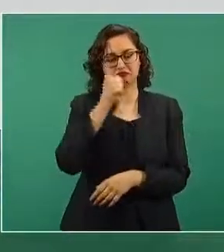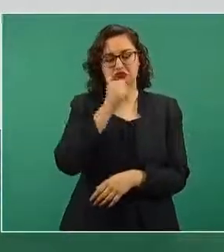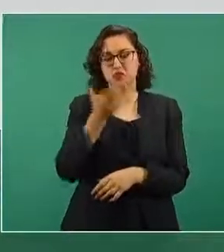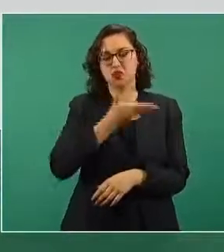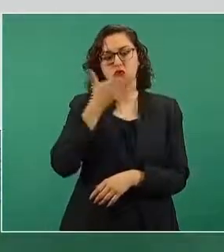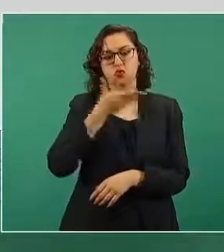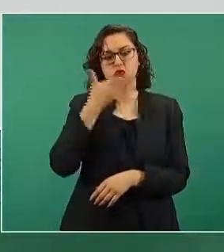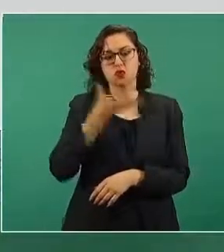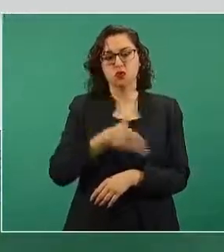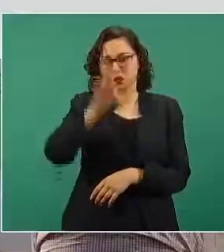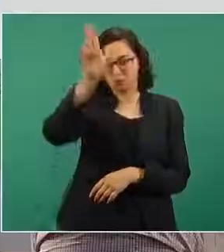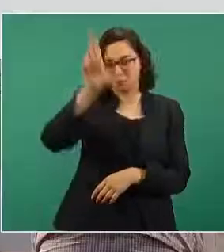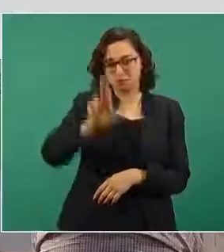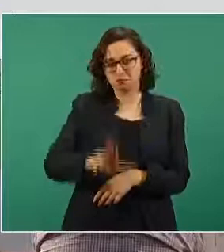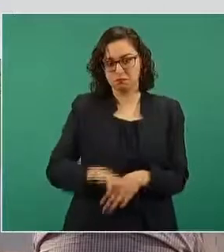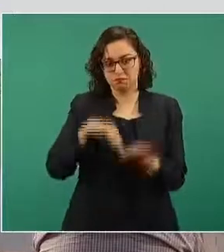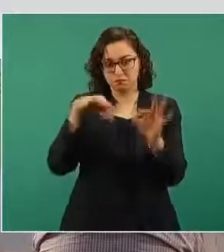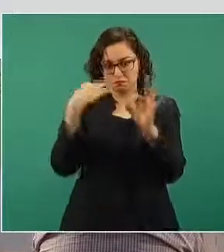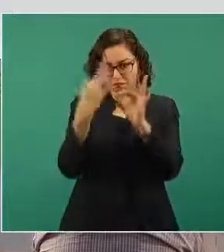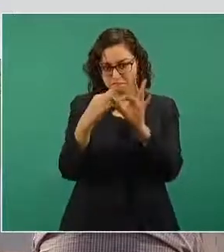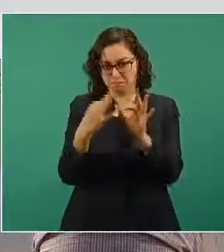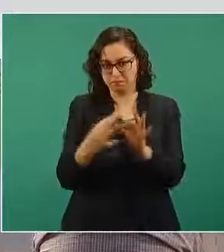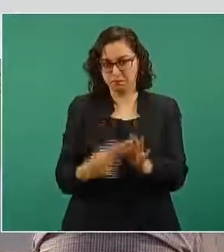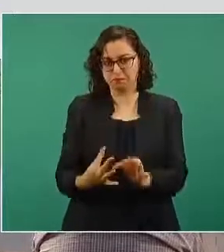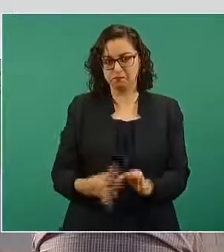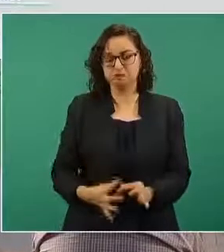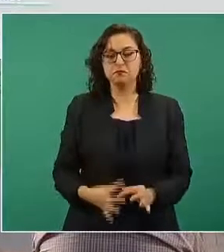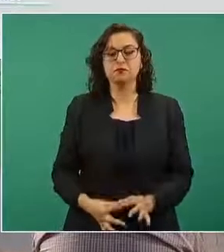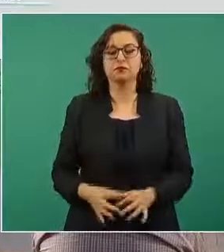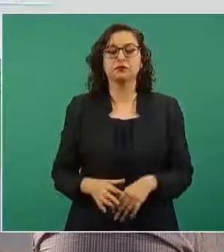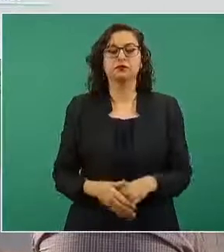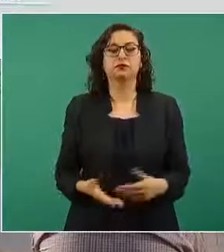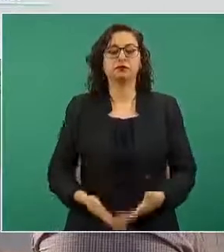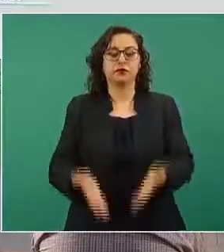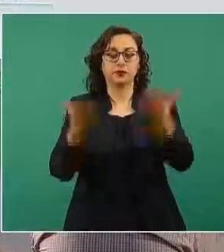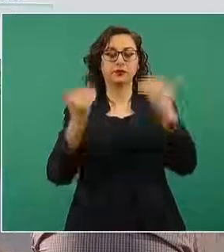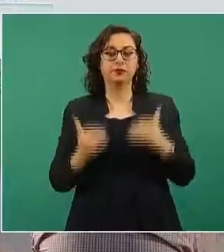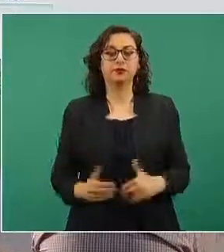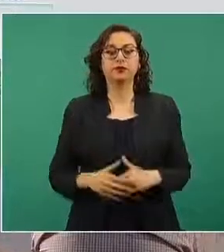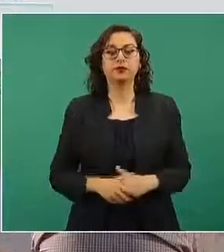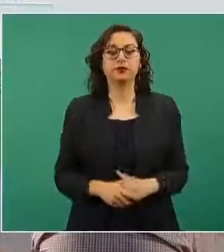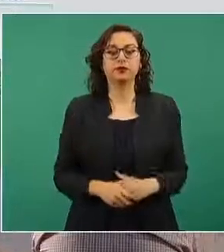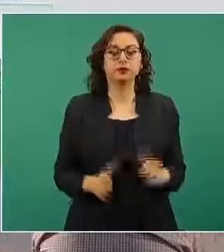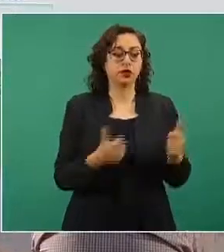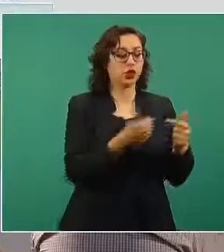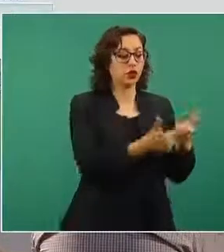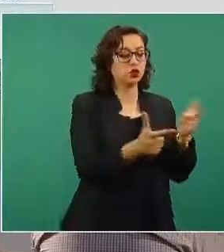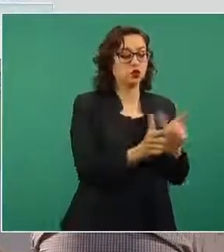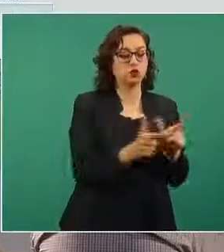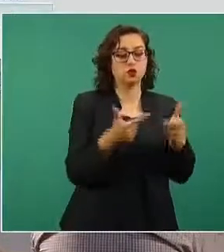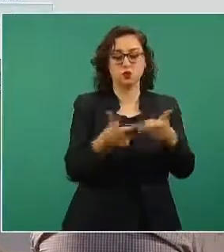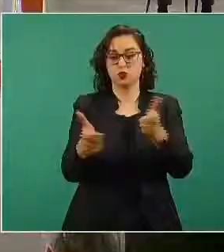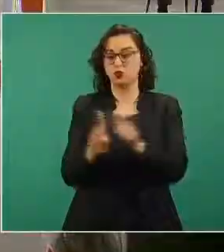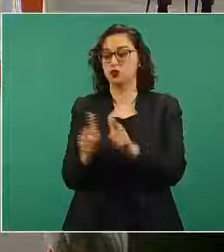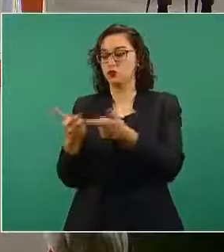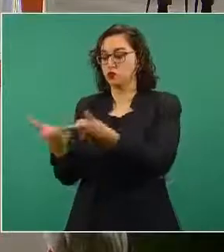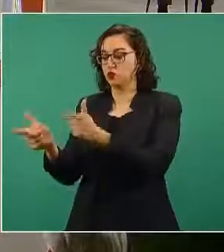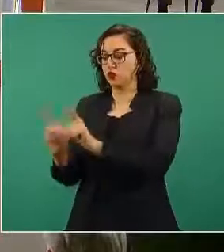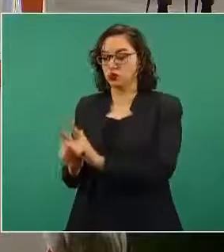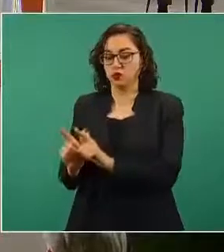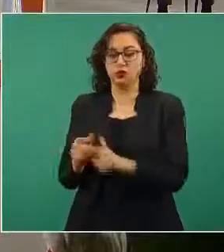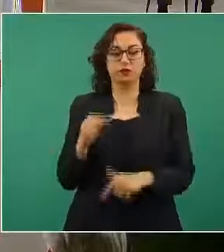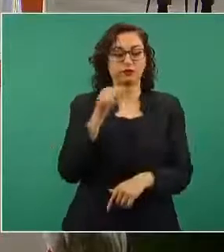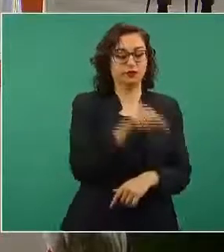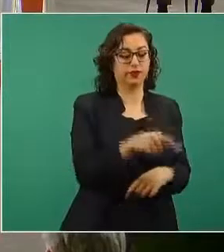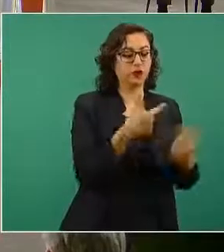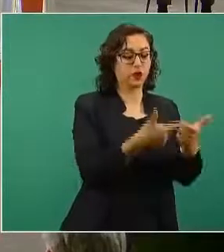martes ya desde hace varias semanas. La siguiente. Aquí la distribución, justamente para ilustrar, el